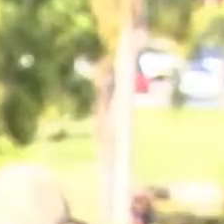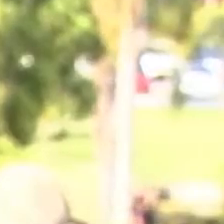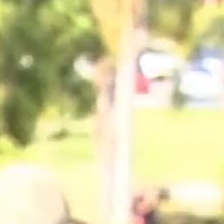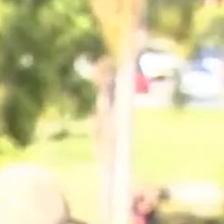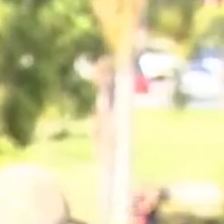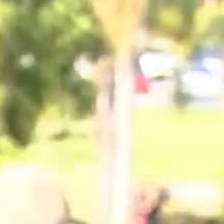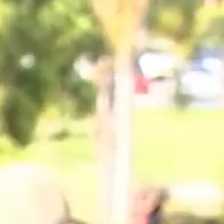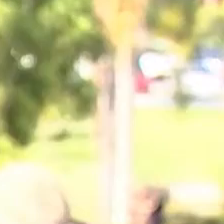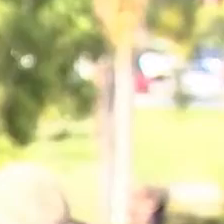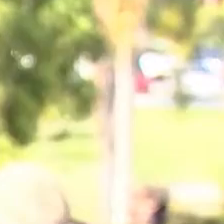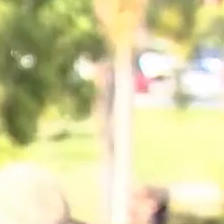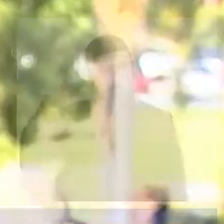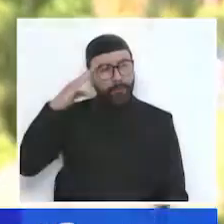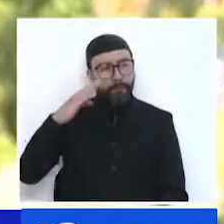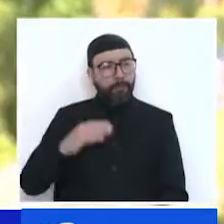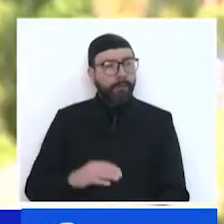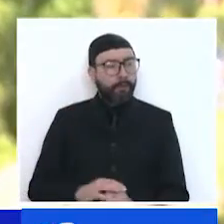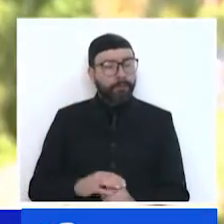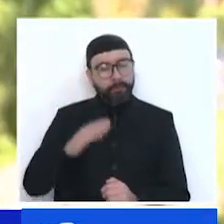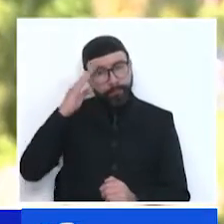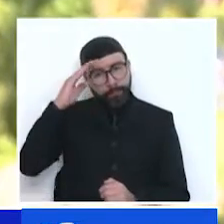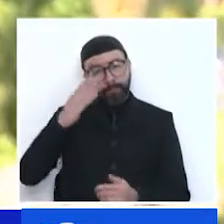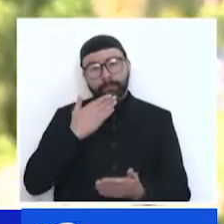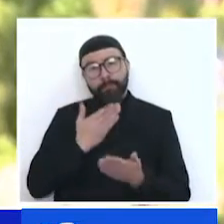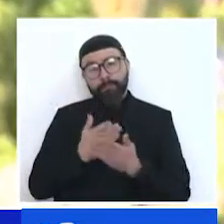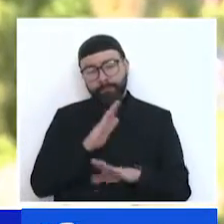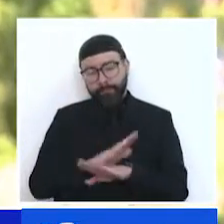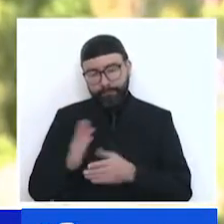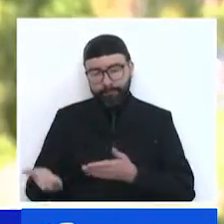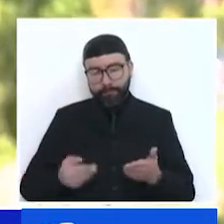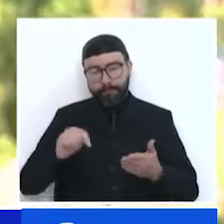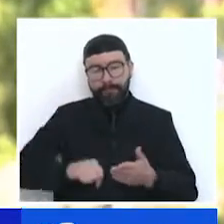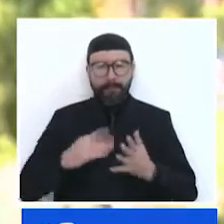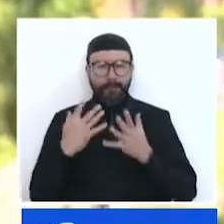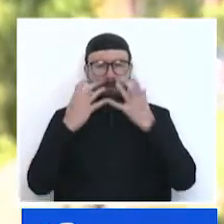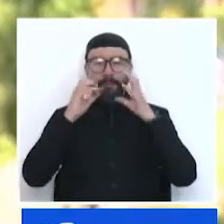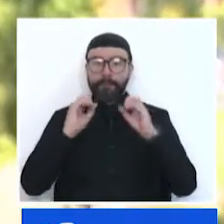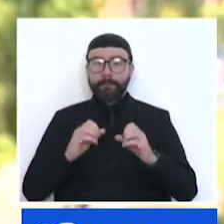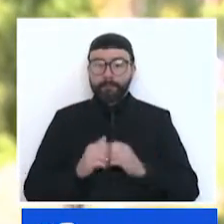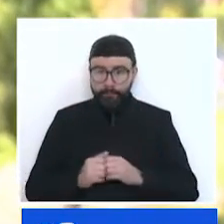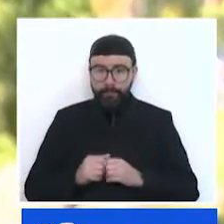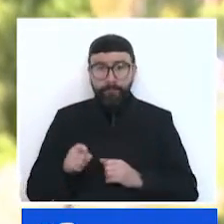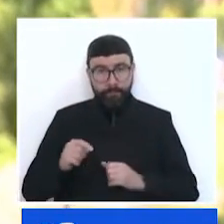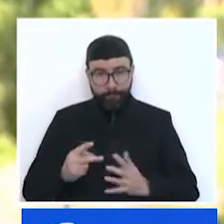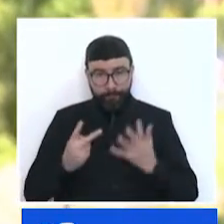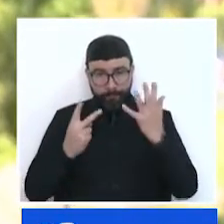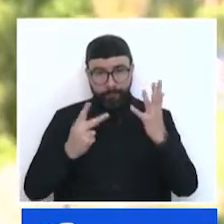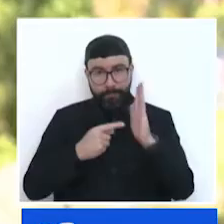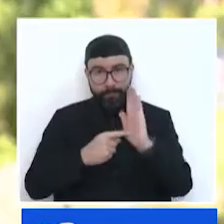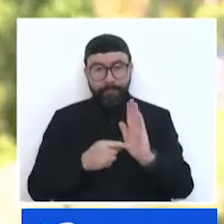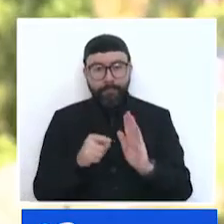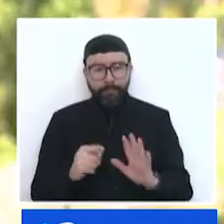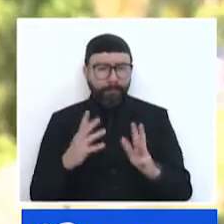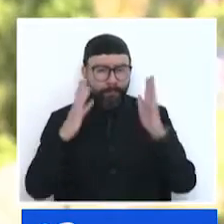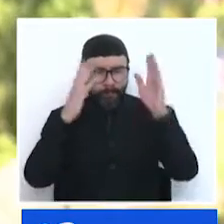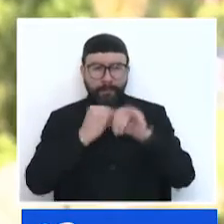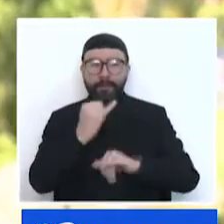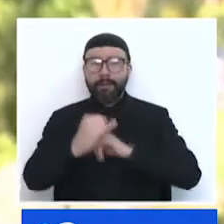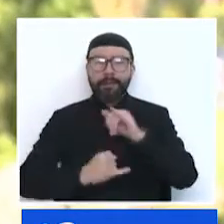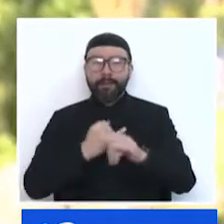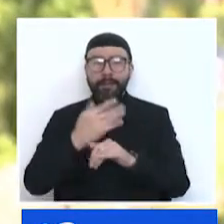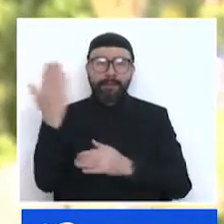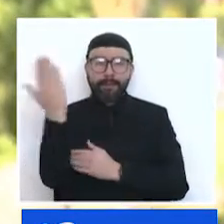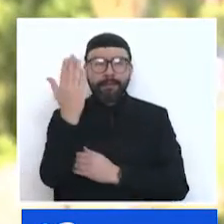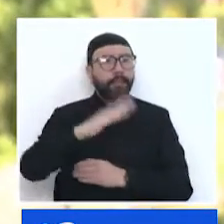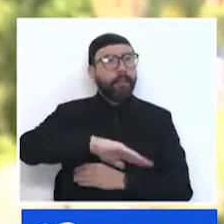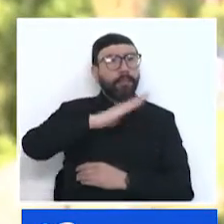Hola, muy buenas tardes, bienvenidos a Cine 3. En la séptima versión del Festival Internacional de Cine en las